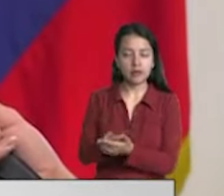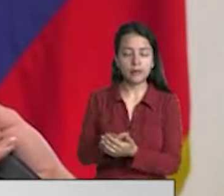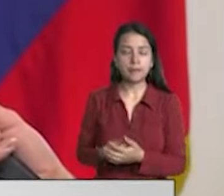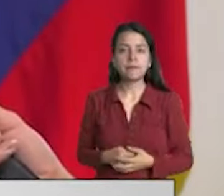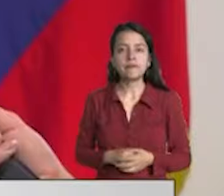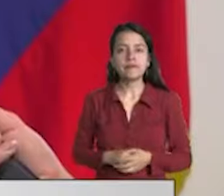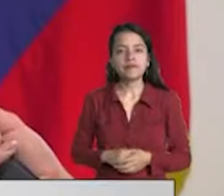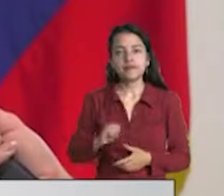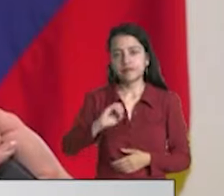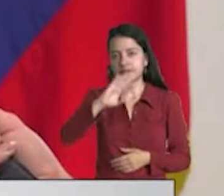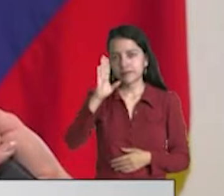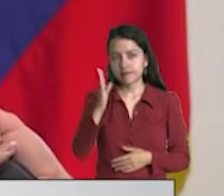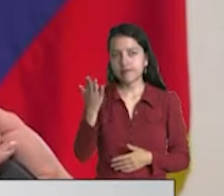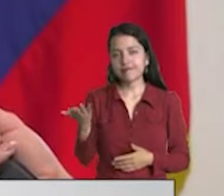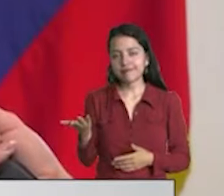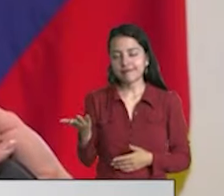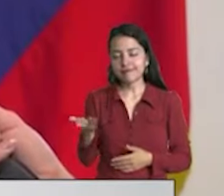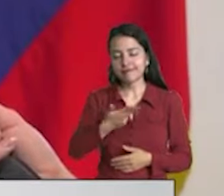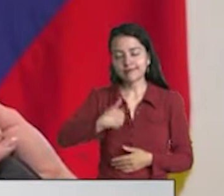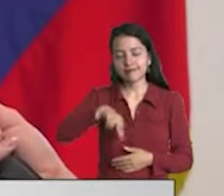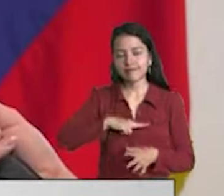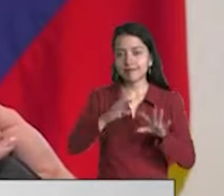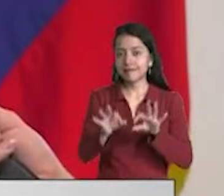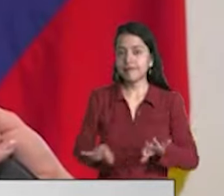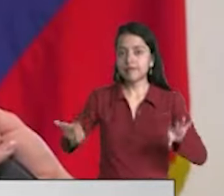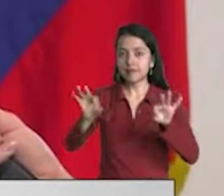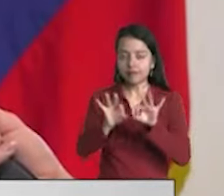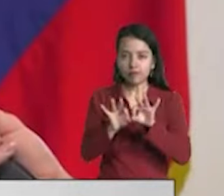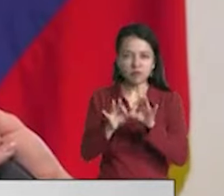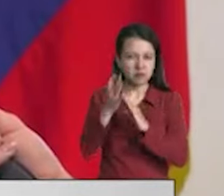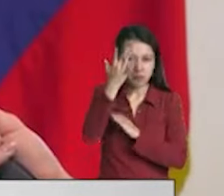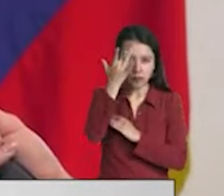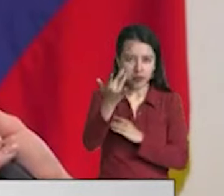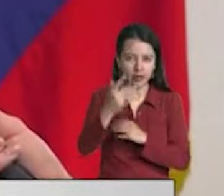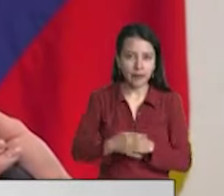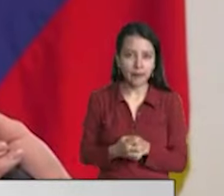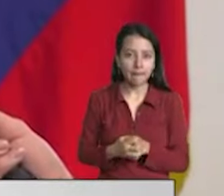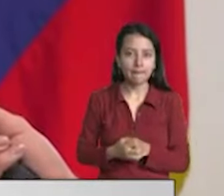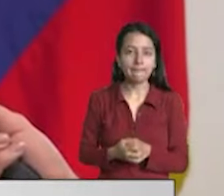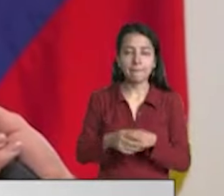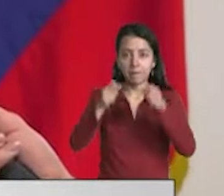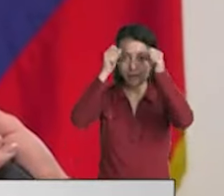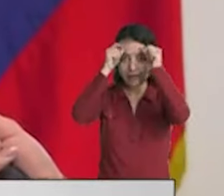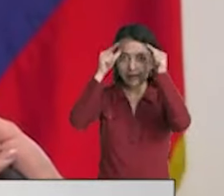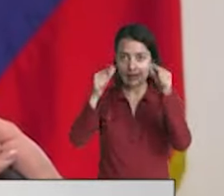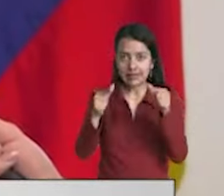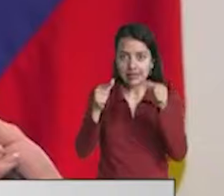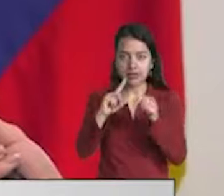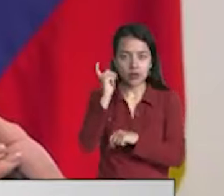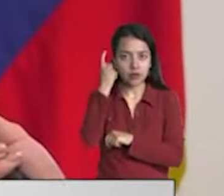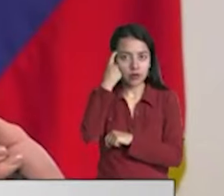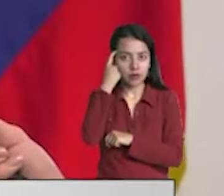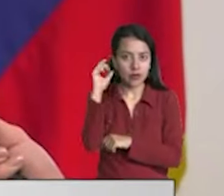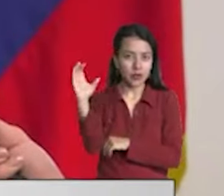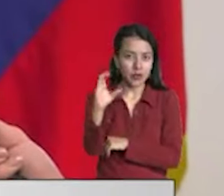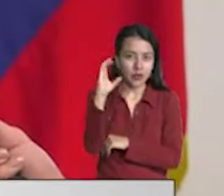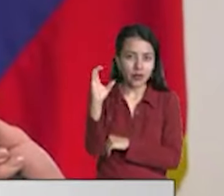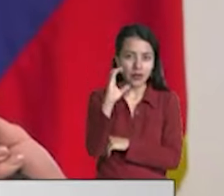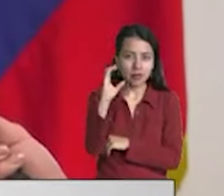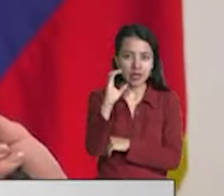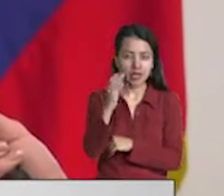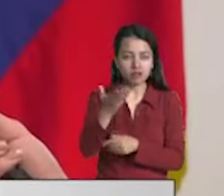claro que sí, esto para nosotros fue muy importante porque el Estado, el gobierno colombiano, comparte plenamente que